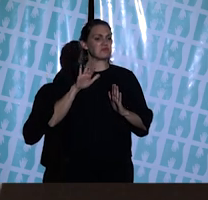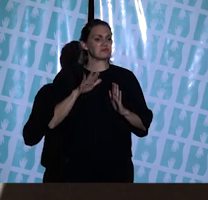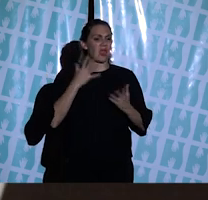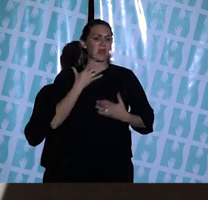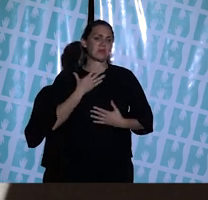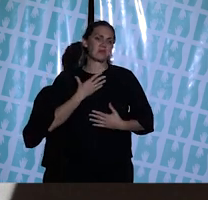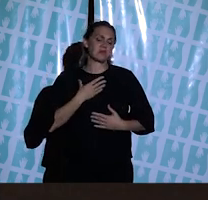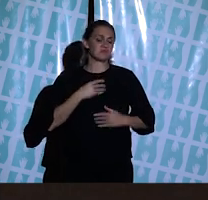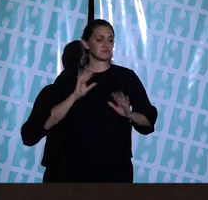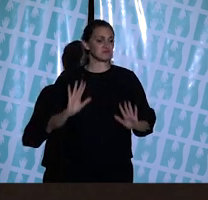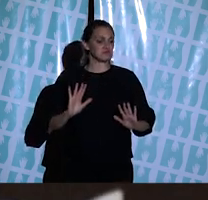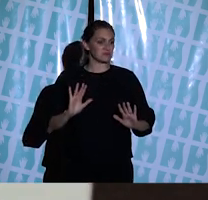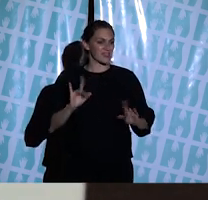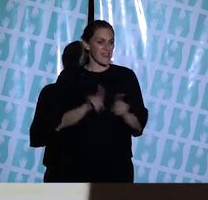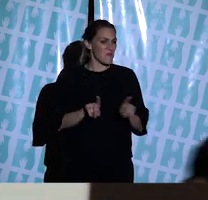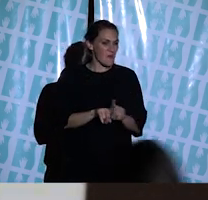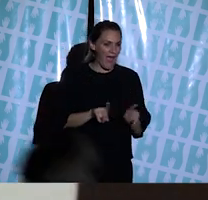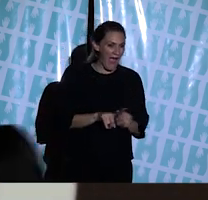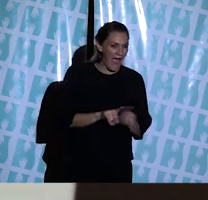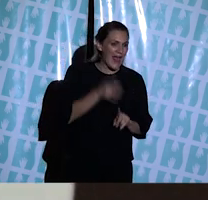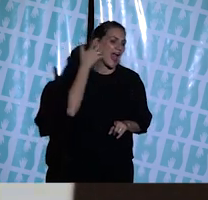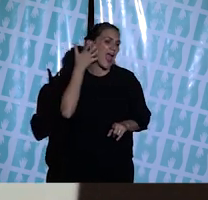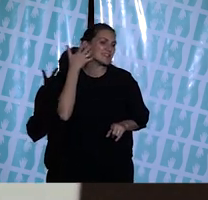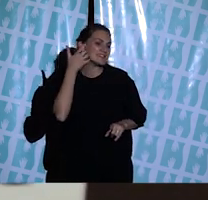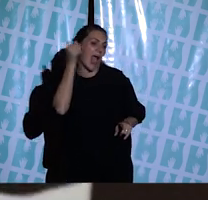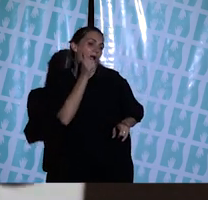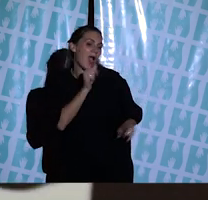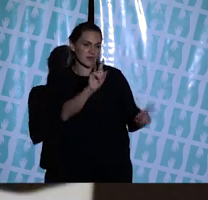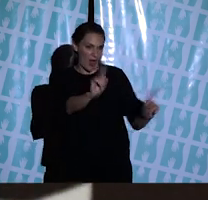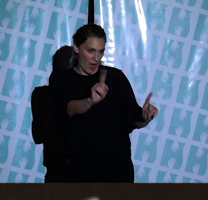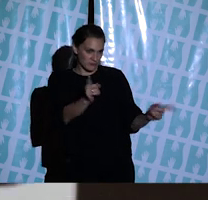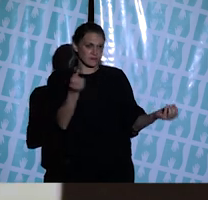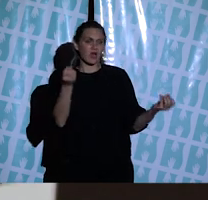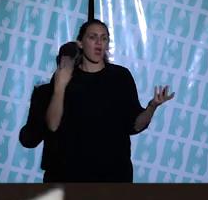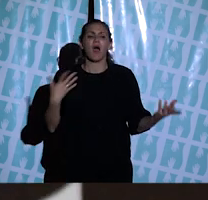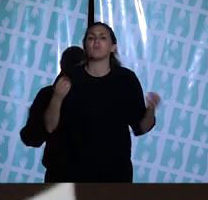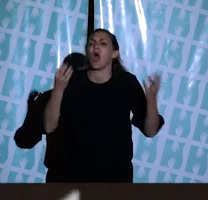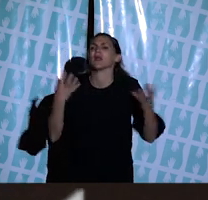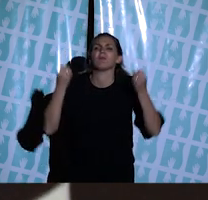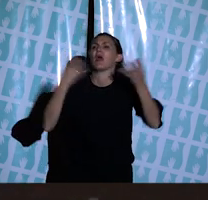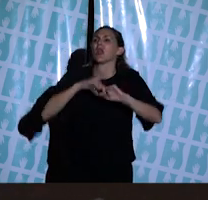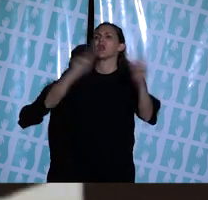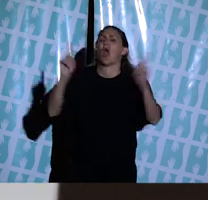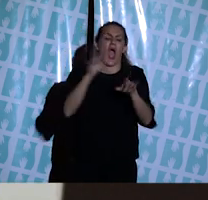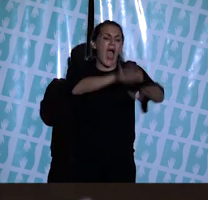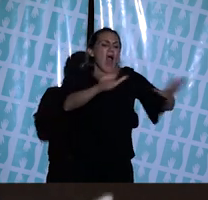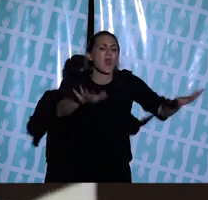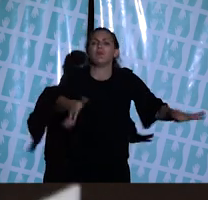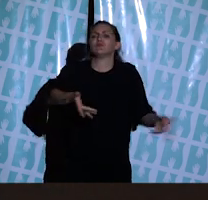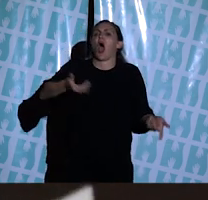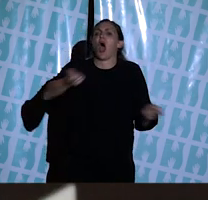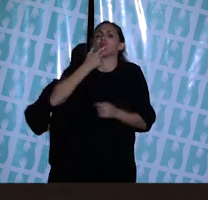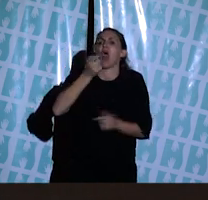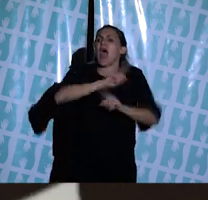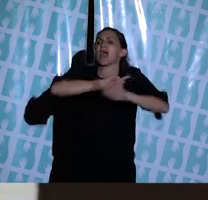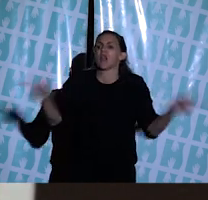rascarse la herida. Cuando, ¿viste? Cuando decimos, no, ¿por qué? No quiero que me pase esto, no quiero que los alumnos se droguen, no quiero que